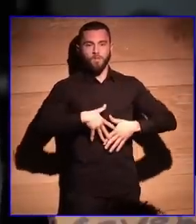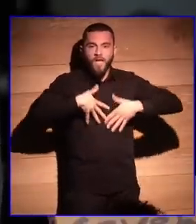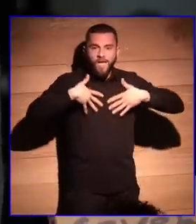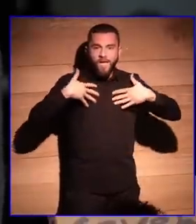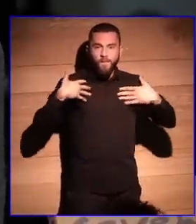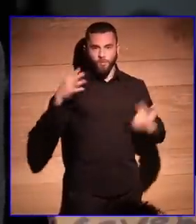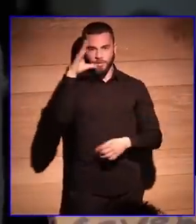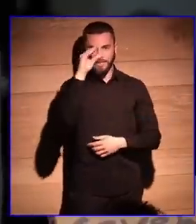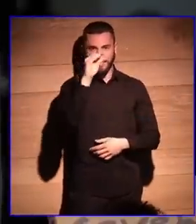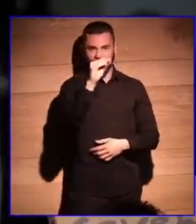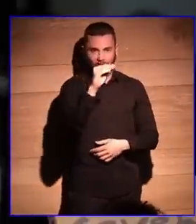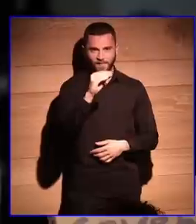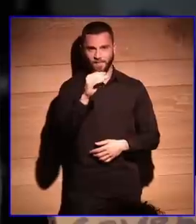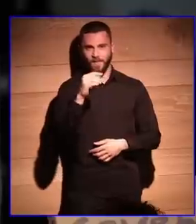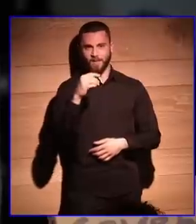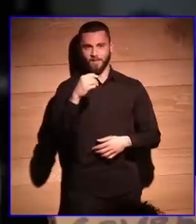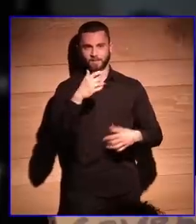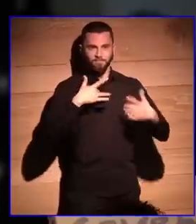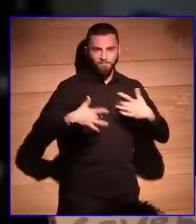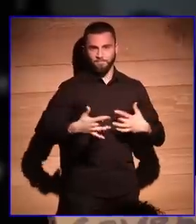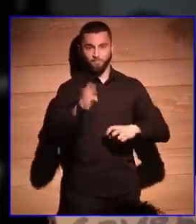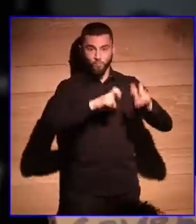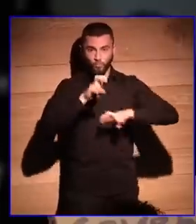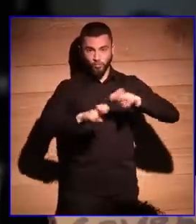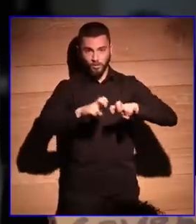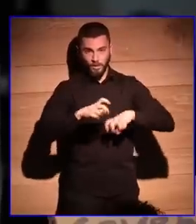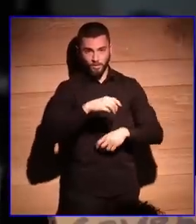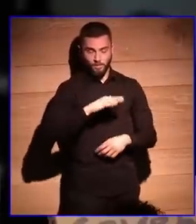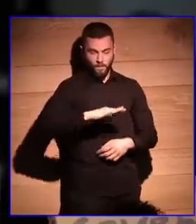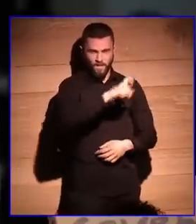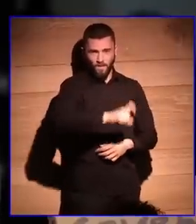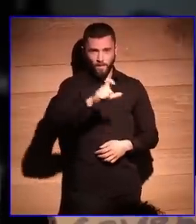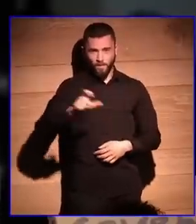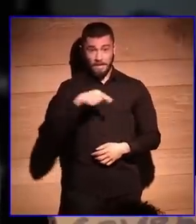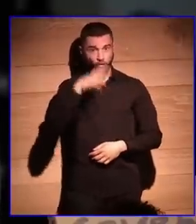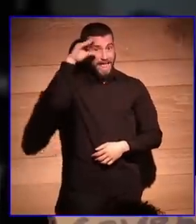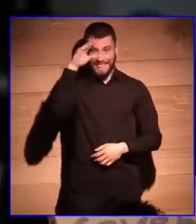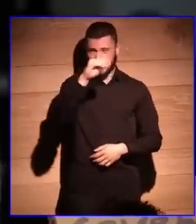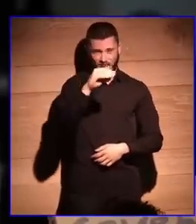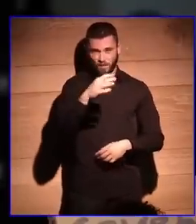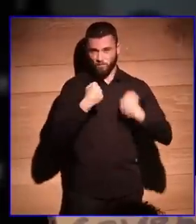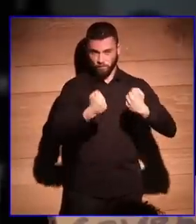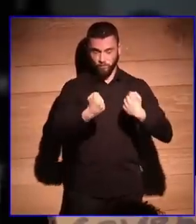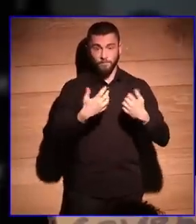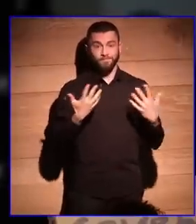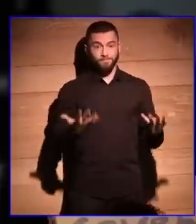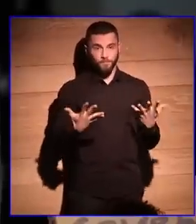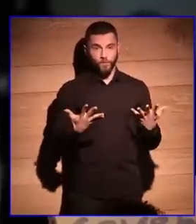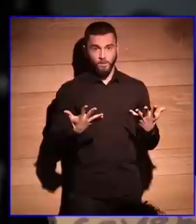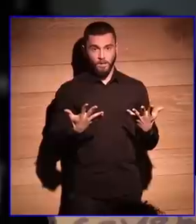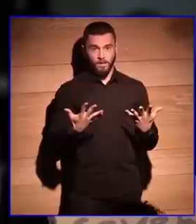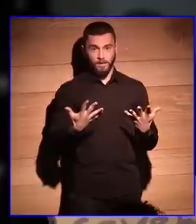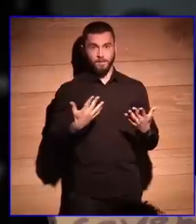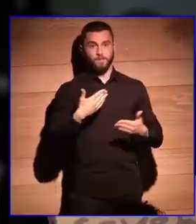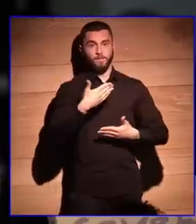enorme inteligencia. Hay determinados villanos que son tan enormemente inteligentes que necesitan refinar